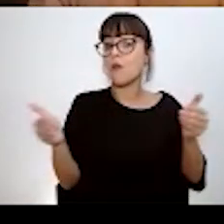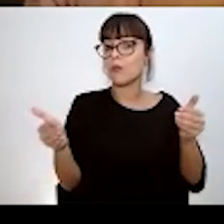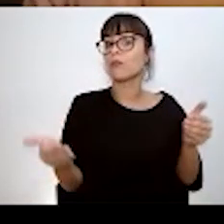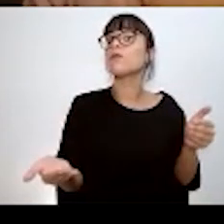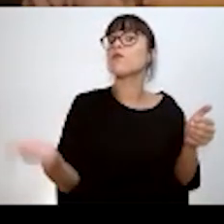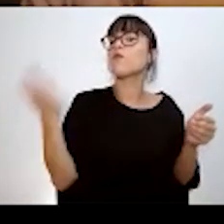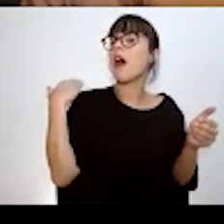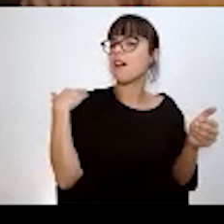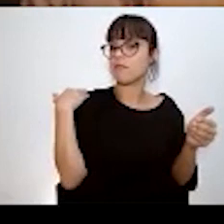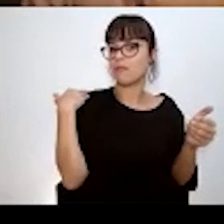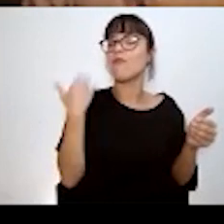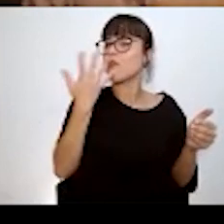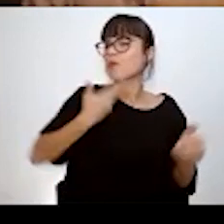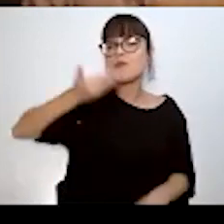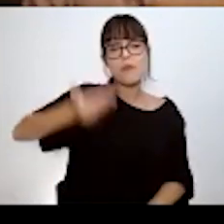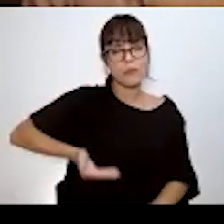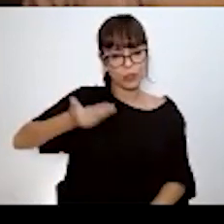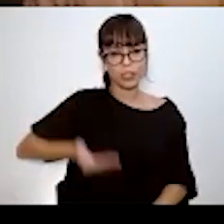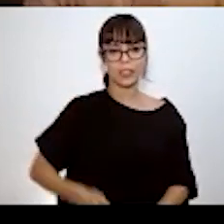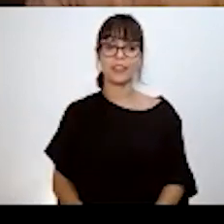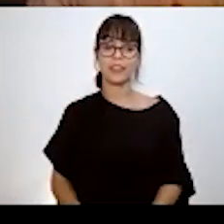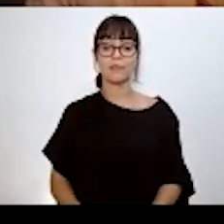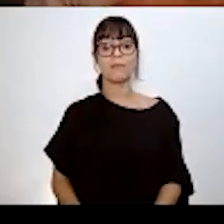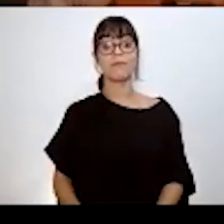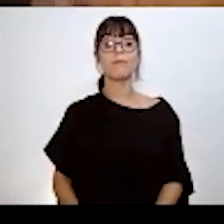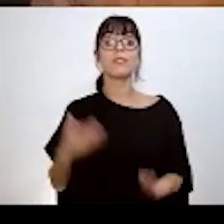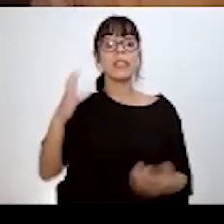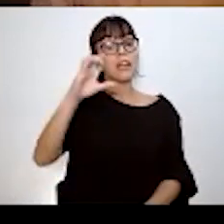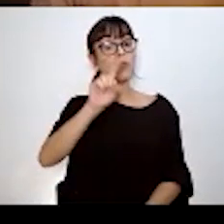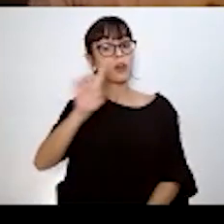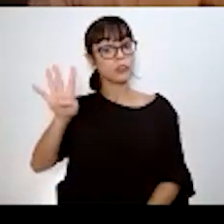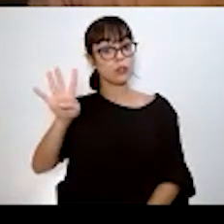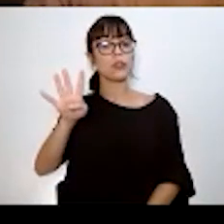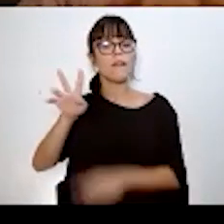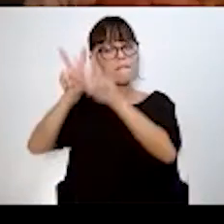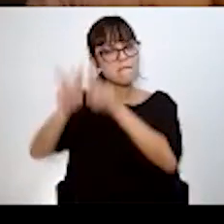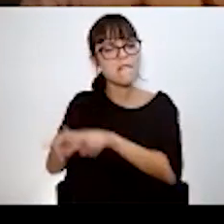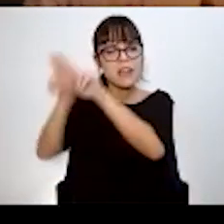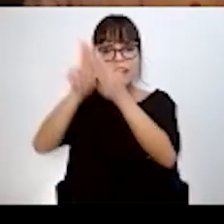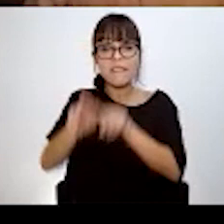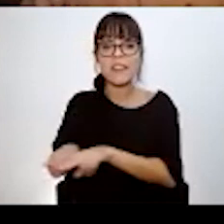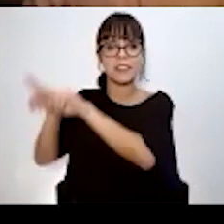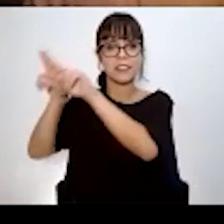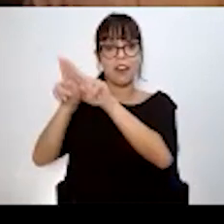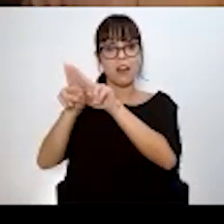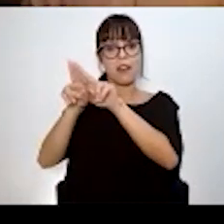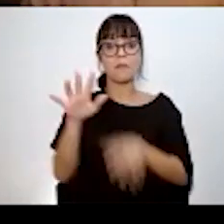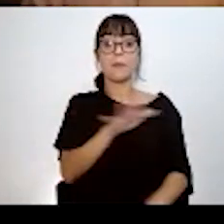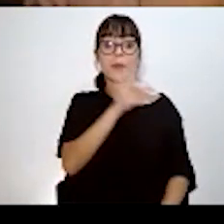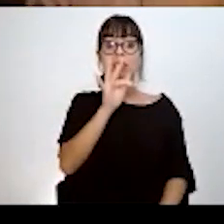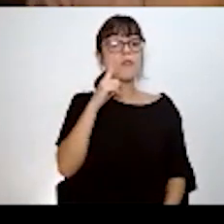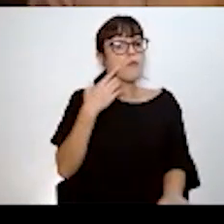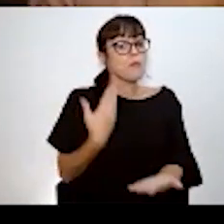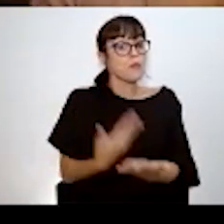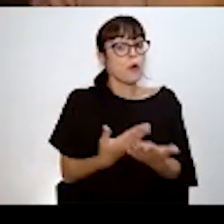crítica de las muestras de carbono 14 y la obtención de nuevas fechas de carbono 14 y la incorporación de nuevas pruebas estadísticas al